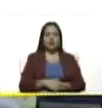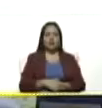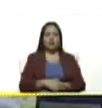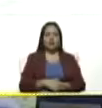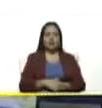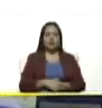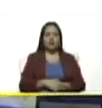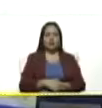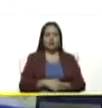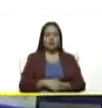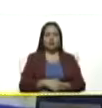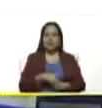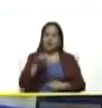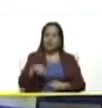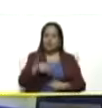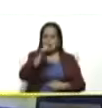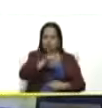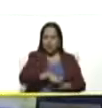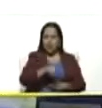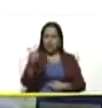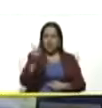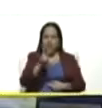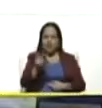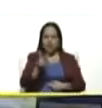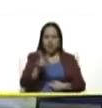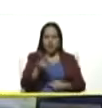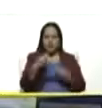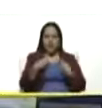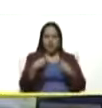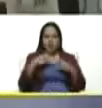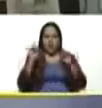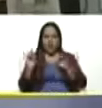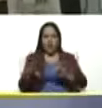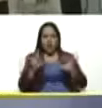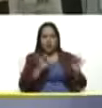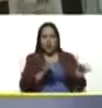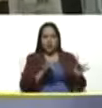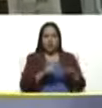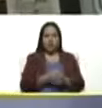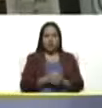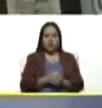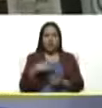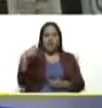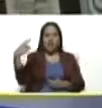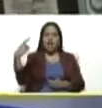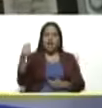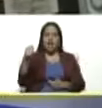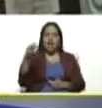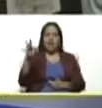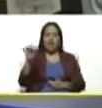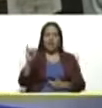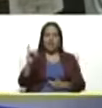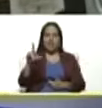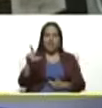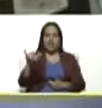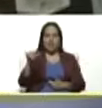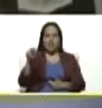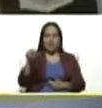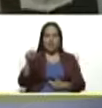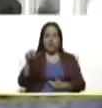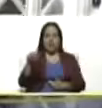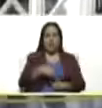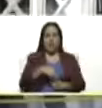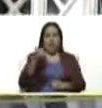Ah, viene un venezolano que está en Australia, Cafailín Chávez. Bienvenido. Lejos,